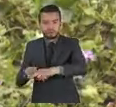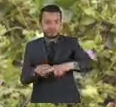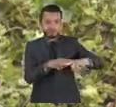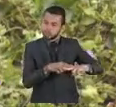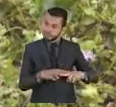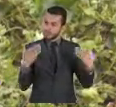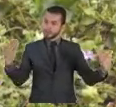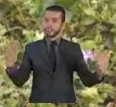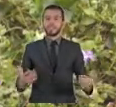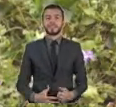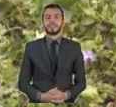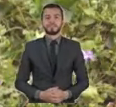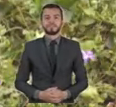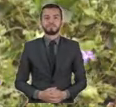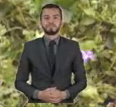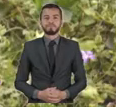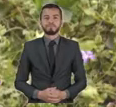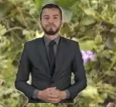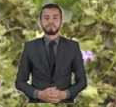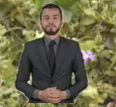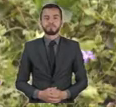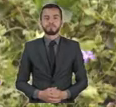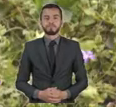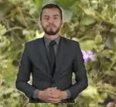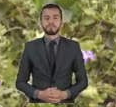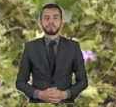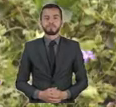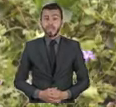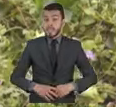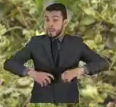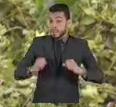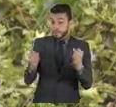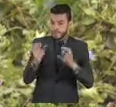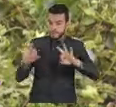Bogotá tiene que aprender a planear en tres escalas territoriales.